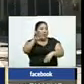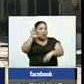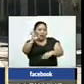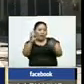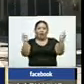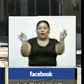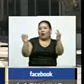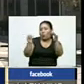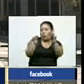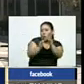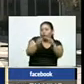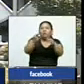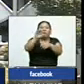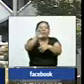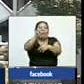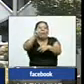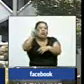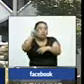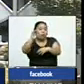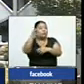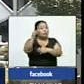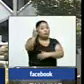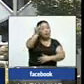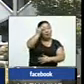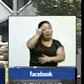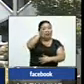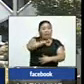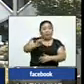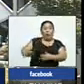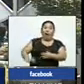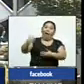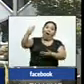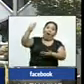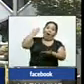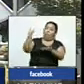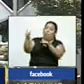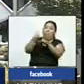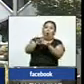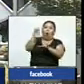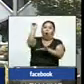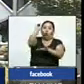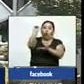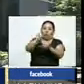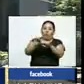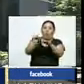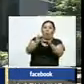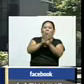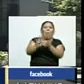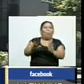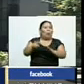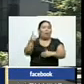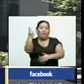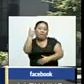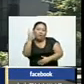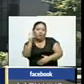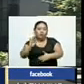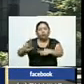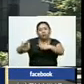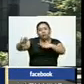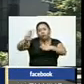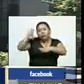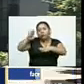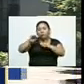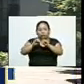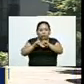del Grupo Egmont. Recordemos que El Salvador fue expulsado en octubre del año pasado luego del incumplimiento al acuerdo de no